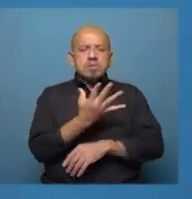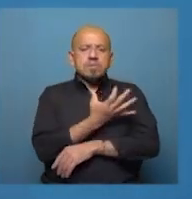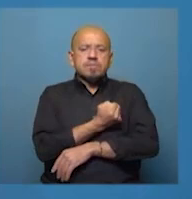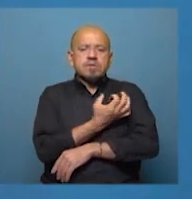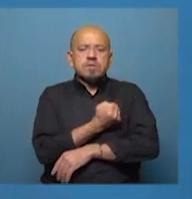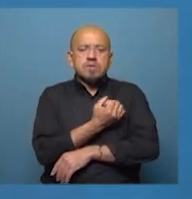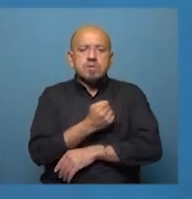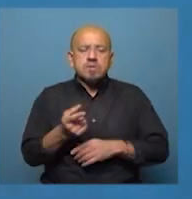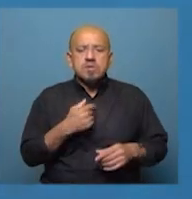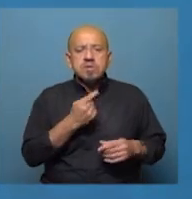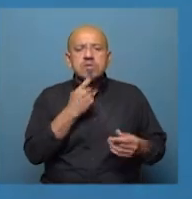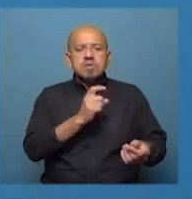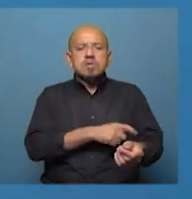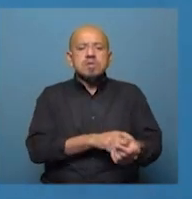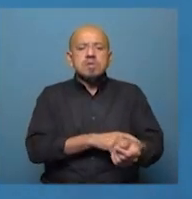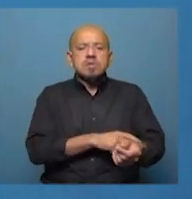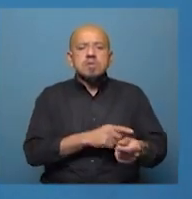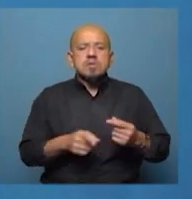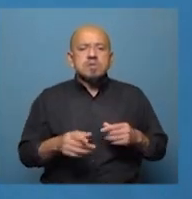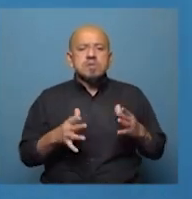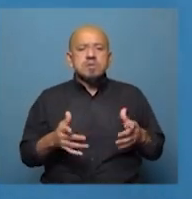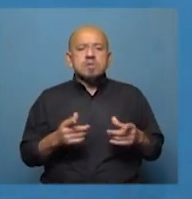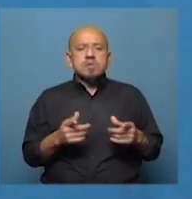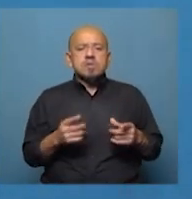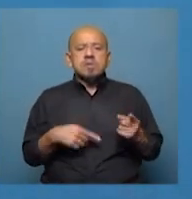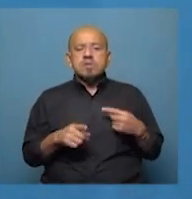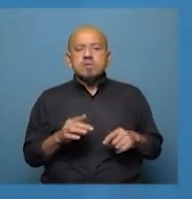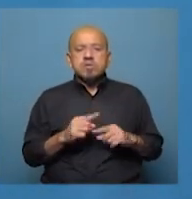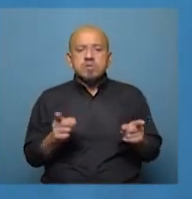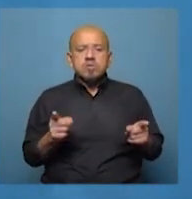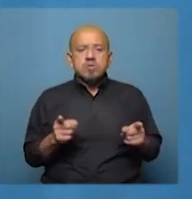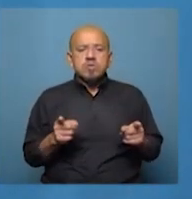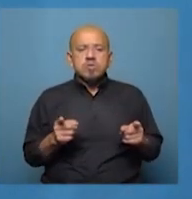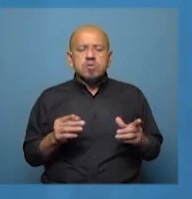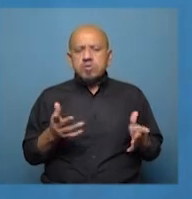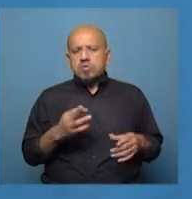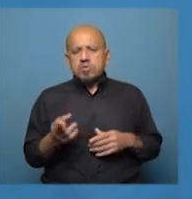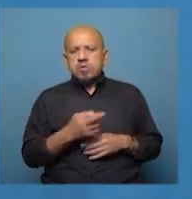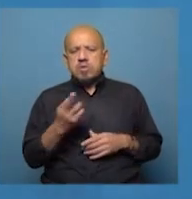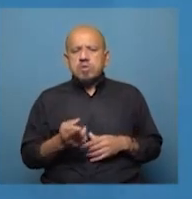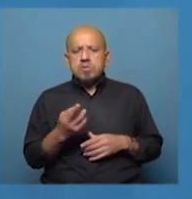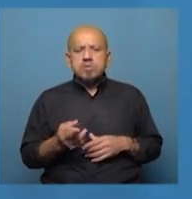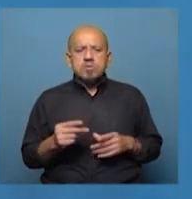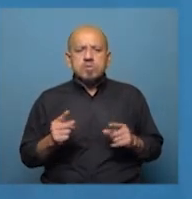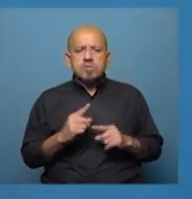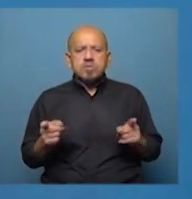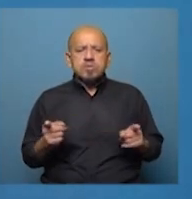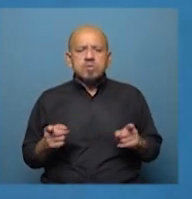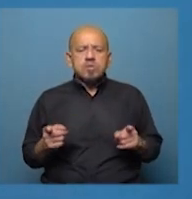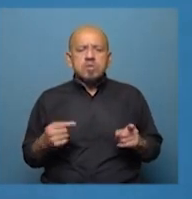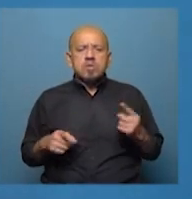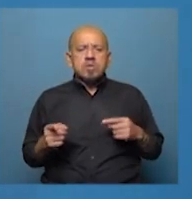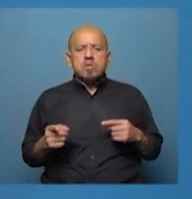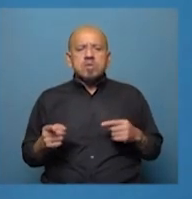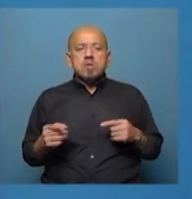medicamentos para la diabetes estamos hablando de medic para la depresión no son medicamentos extraños verdad o que esporádicamente se